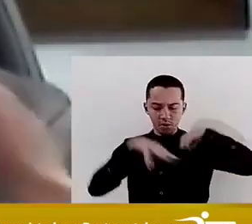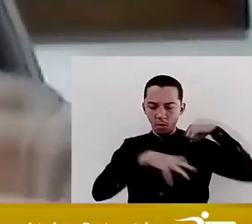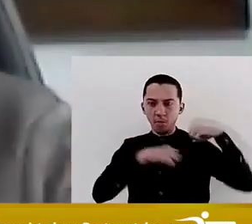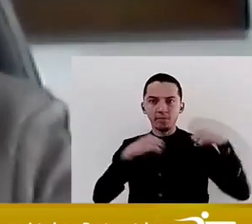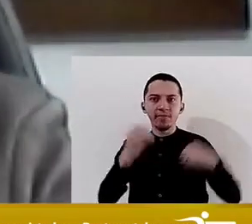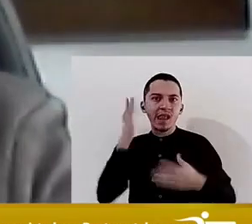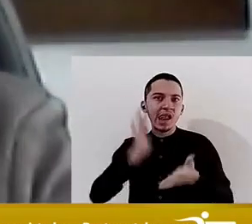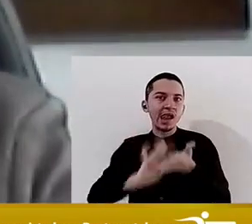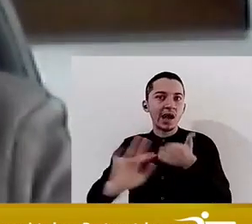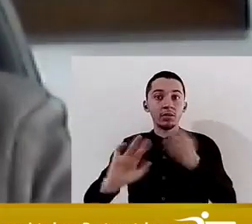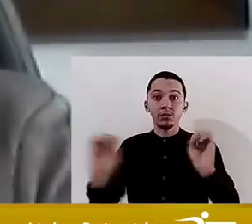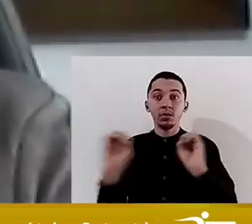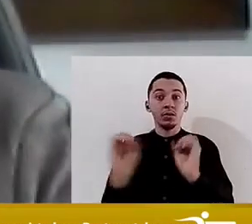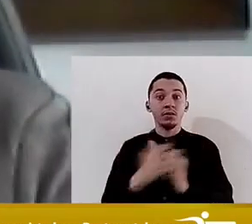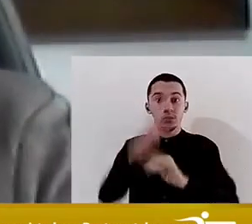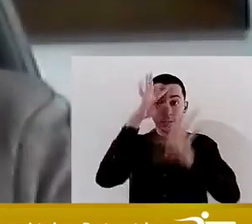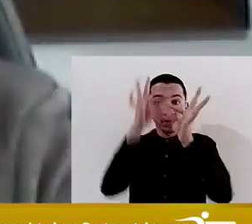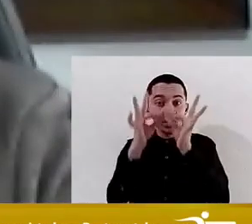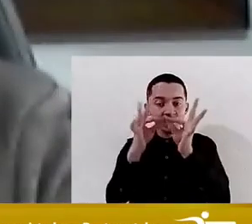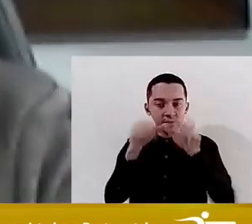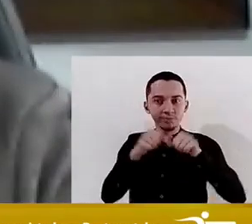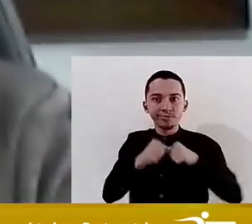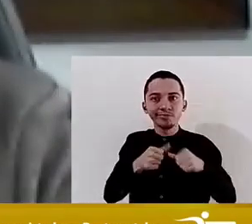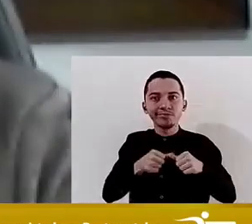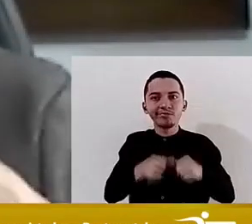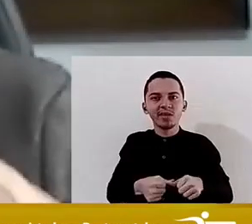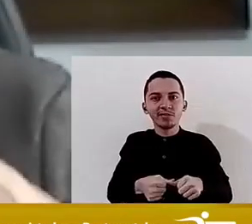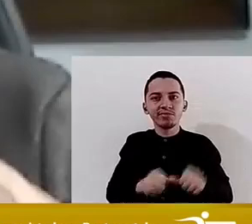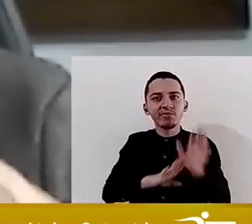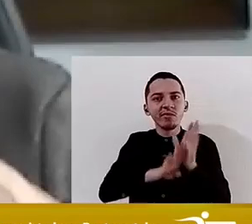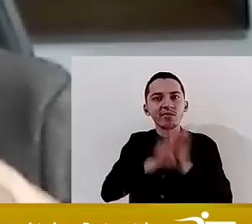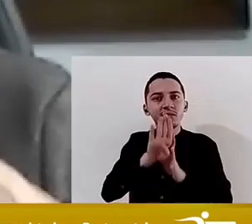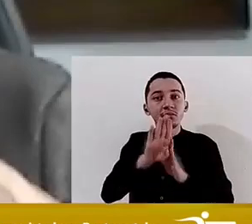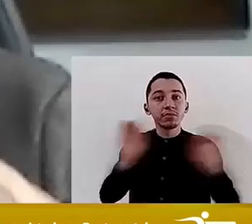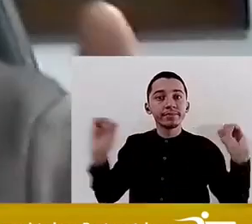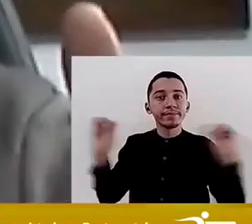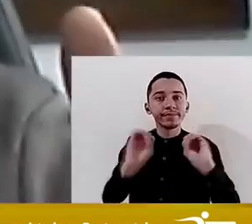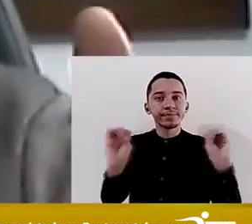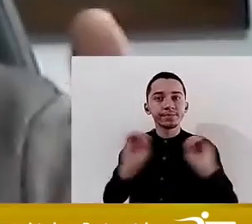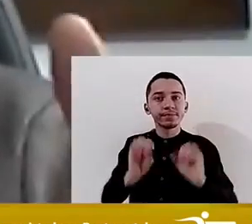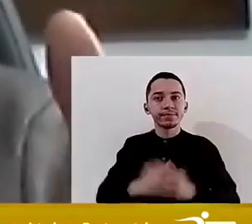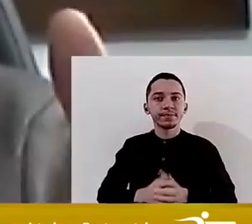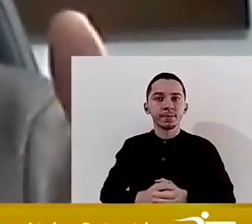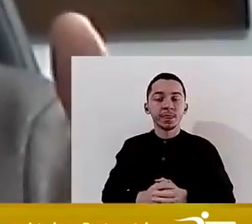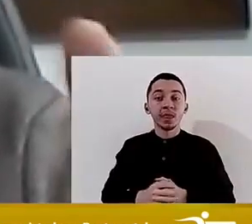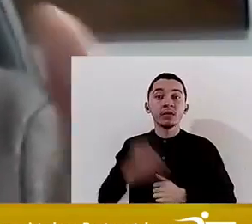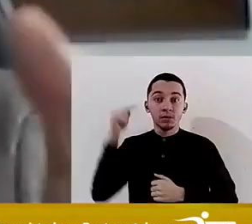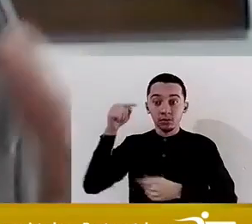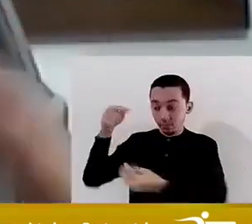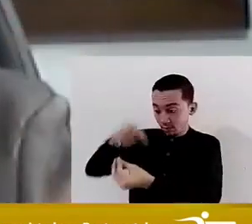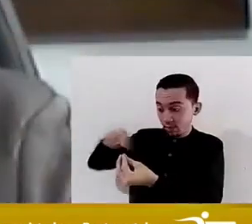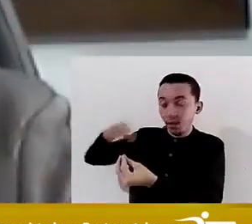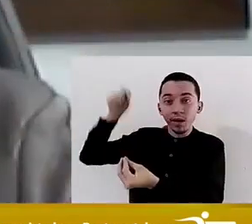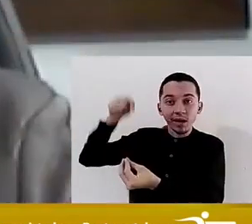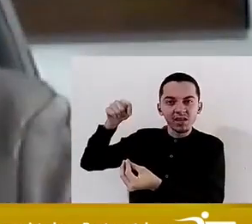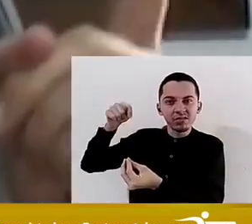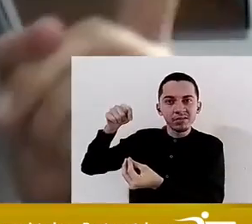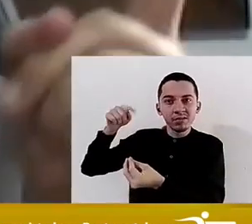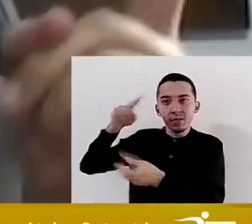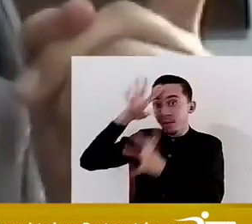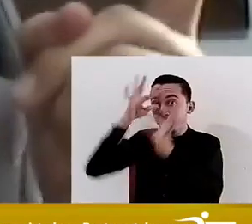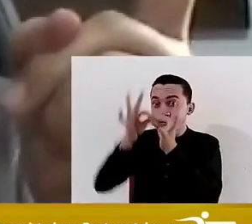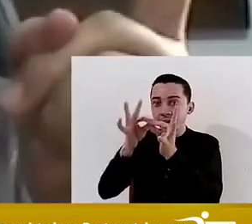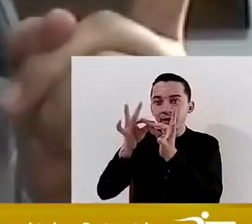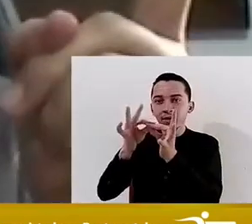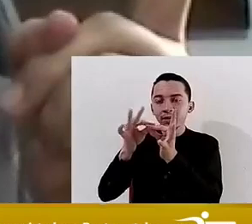no ha prosperado. Así que ellos eran débiles en la fe. No débiles en no creer en